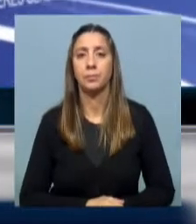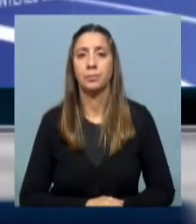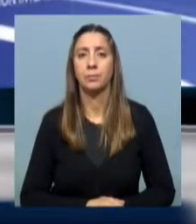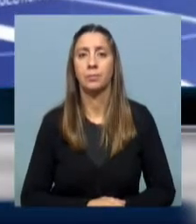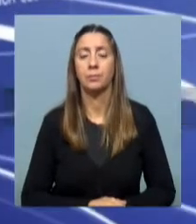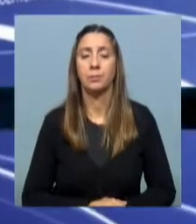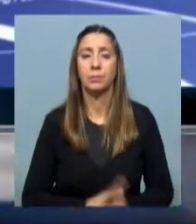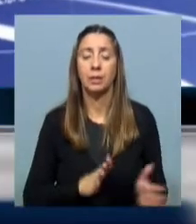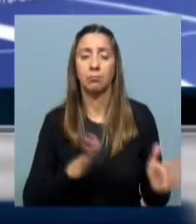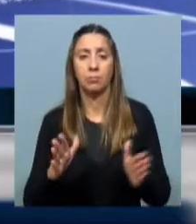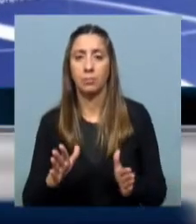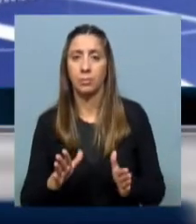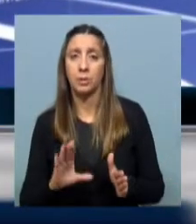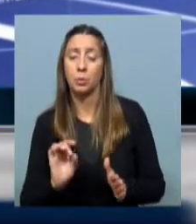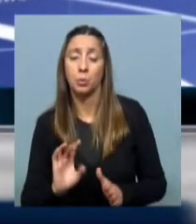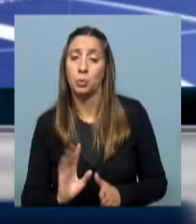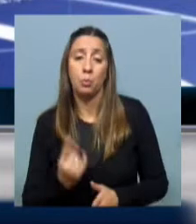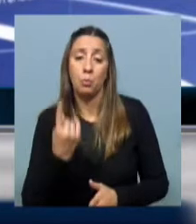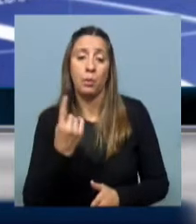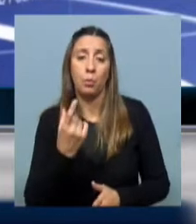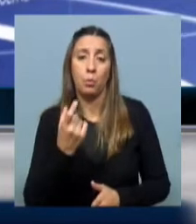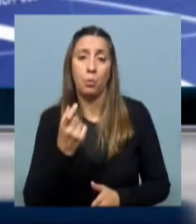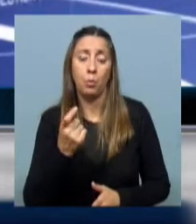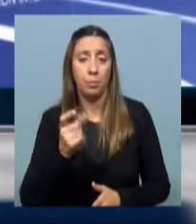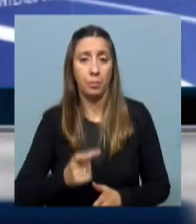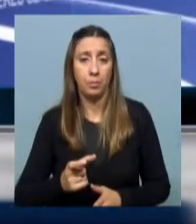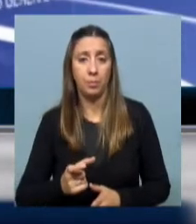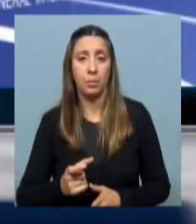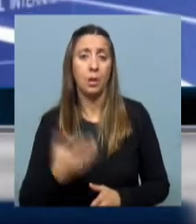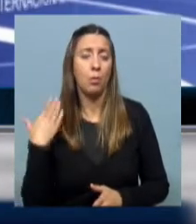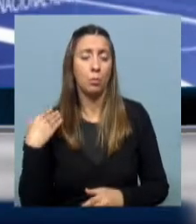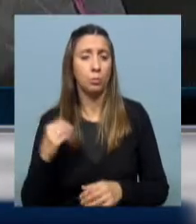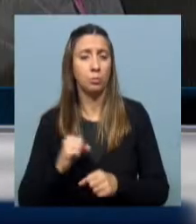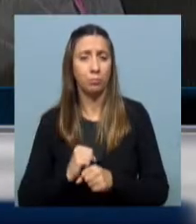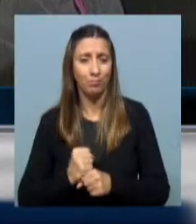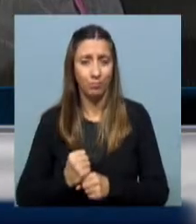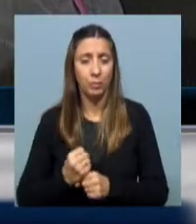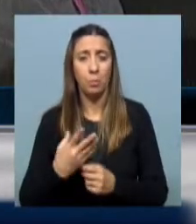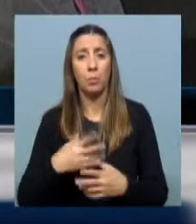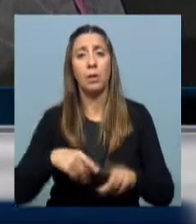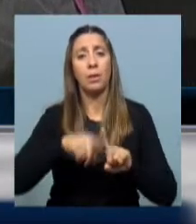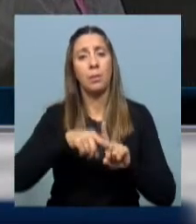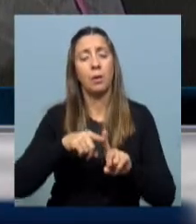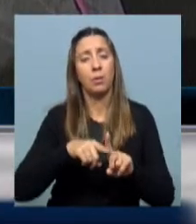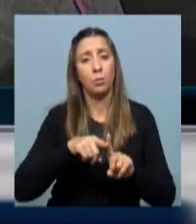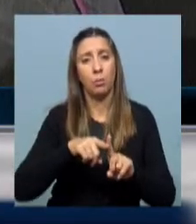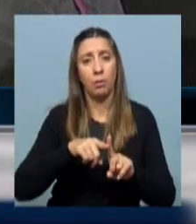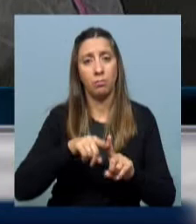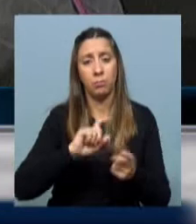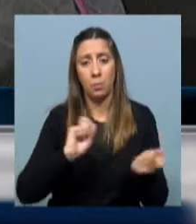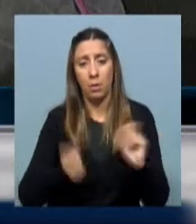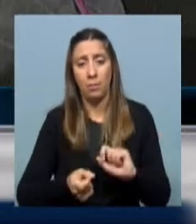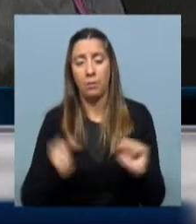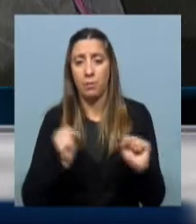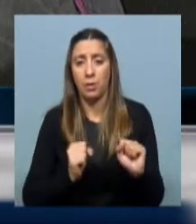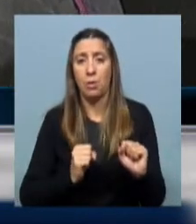Después, gracias a Dios, únicamente un efectivo mío sufrió una contractura muscular debido al cambio de temperatura. Pero nada